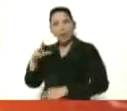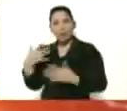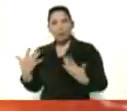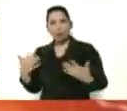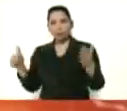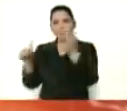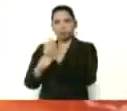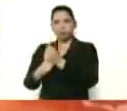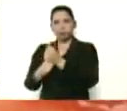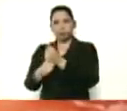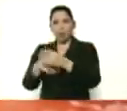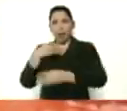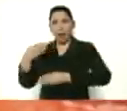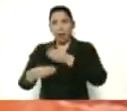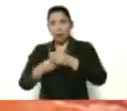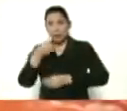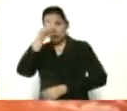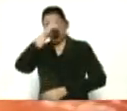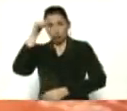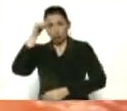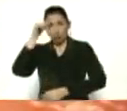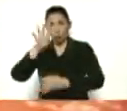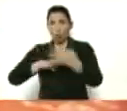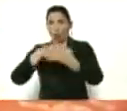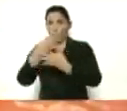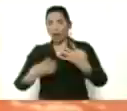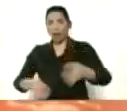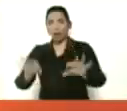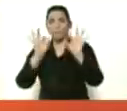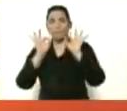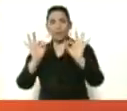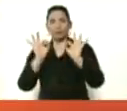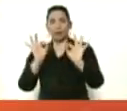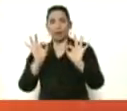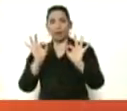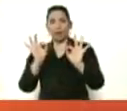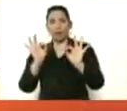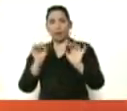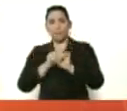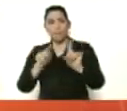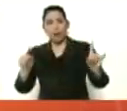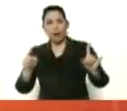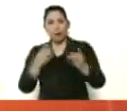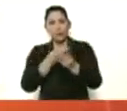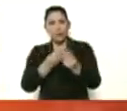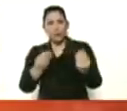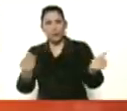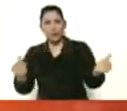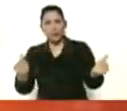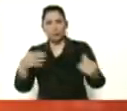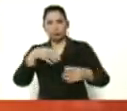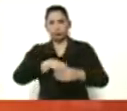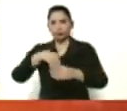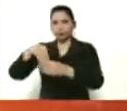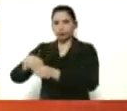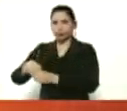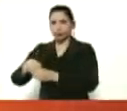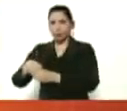están estableciendo para el domingo un horario especial, una franja especial para aliviar la cuarentena un poco,